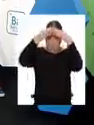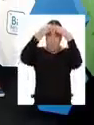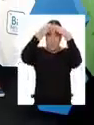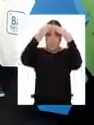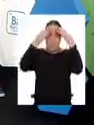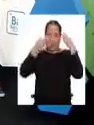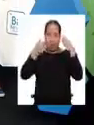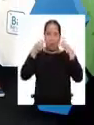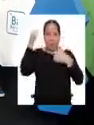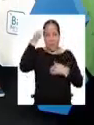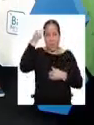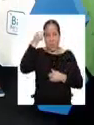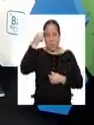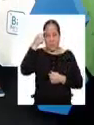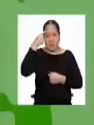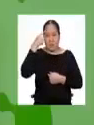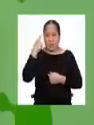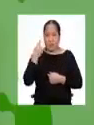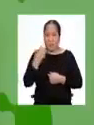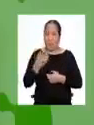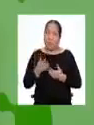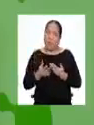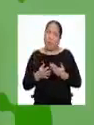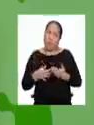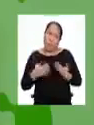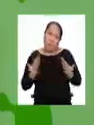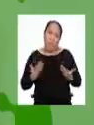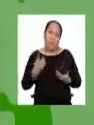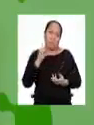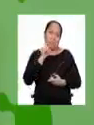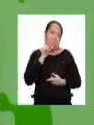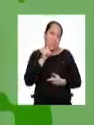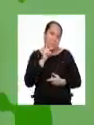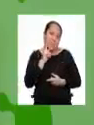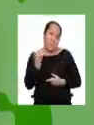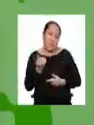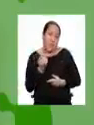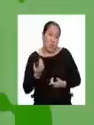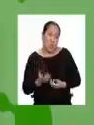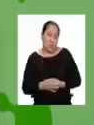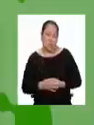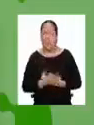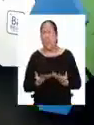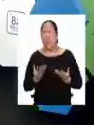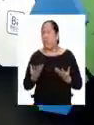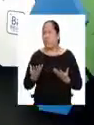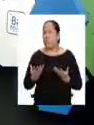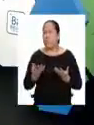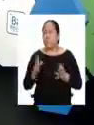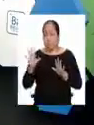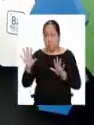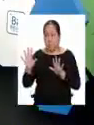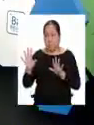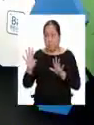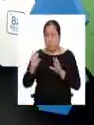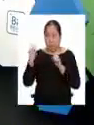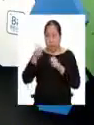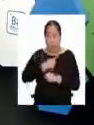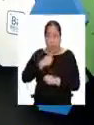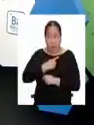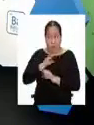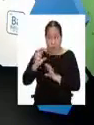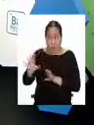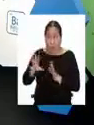pueden autoengañarse constantemente. ¿Cómo es posible que... Cerebro, ¿qué te parece si para no